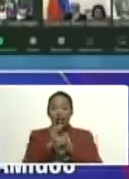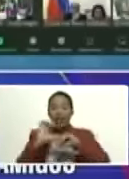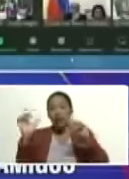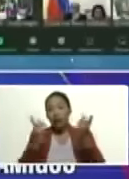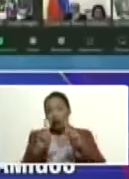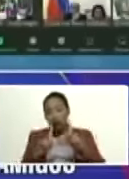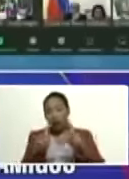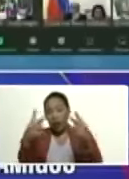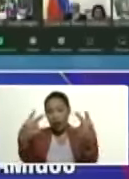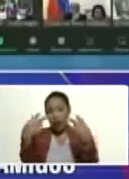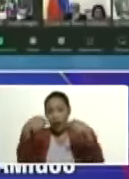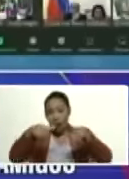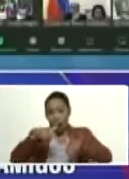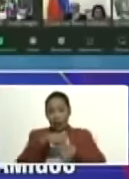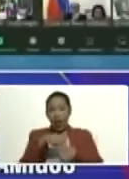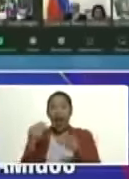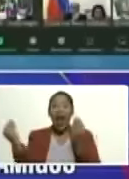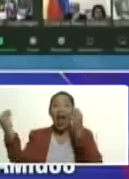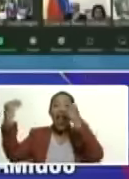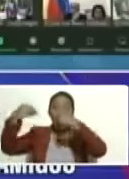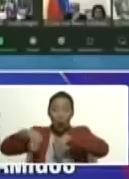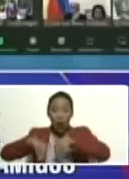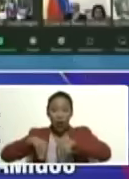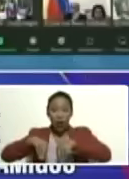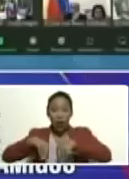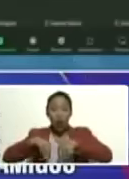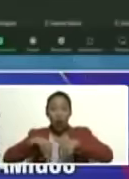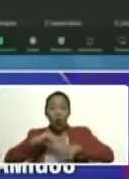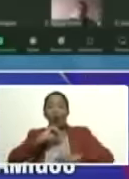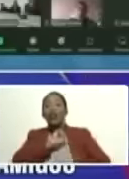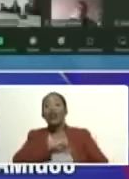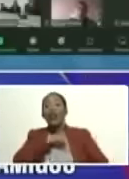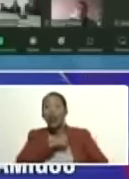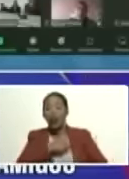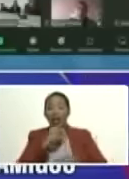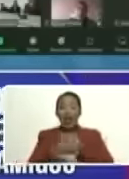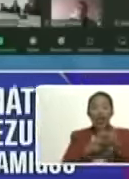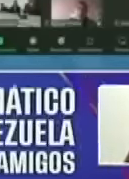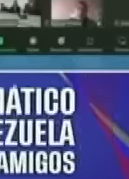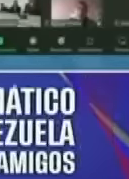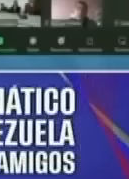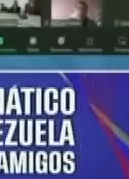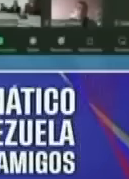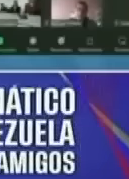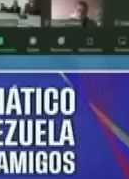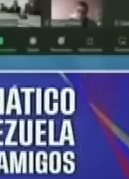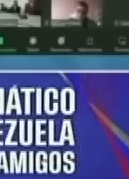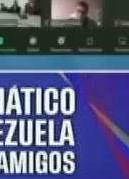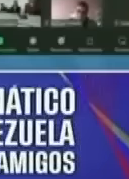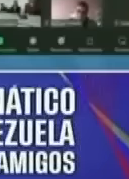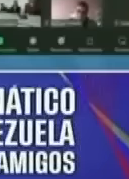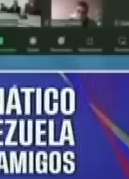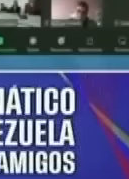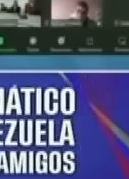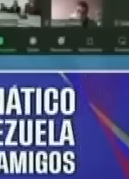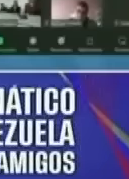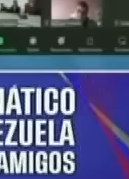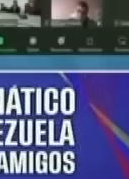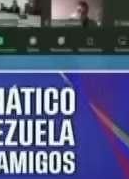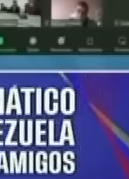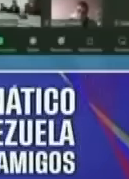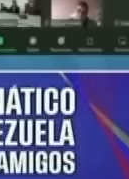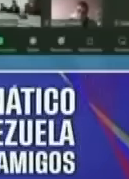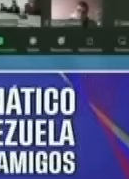Ginebra hizo borrón y cuenta nueva y dejó el laudo arbitral de